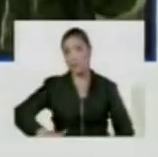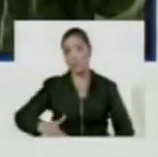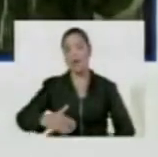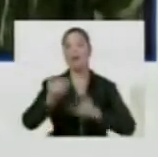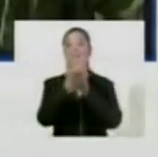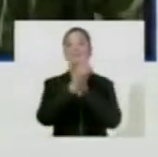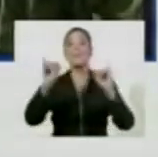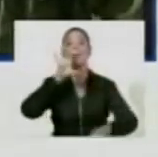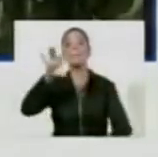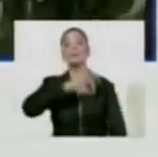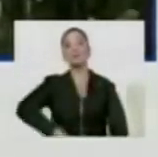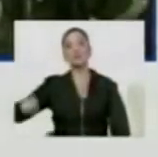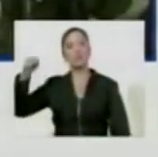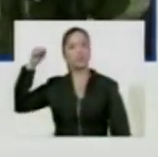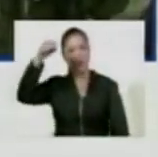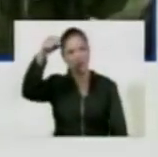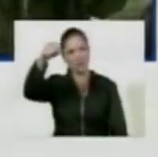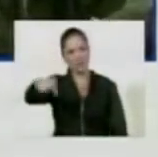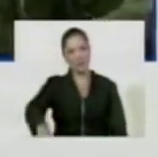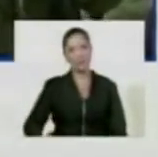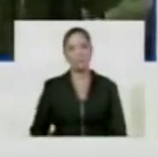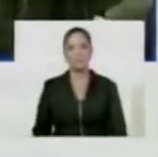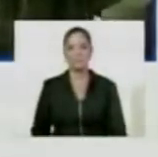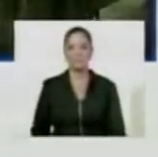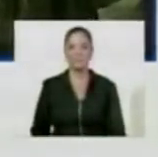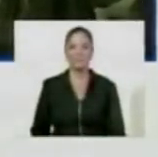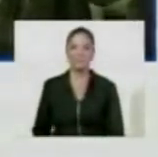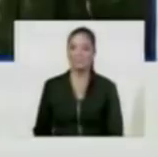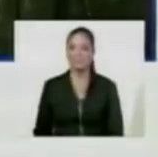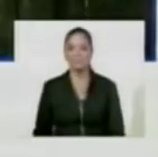independencia y patria socialista.